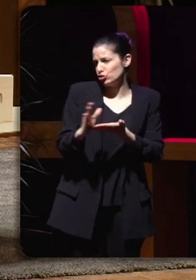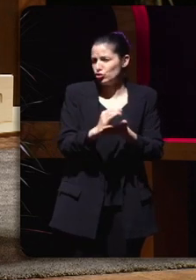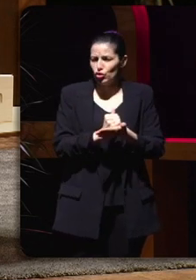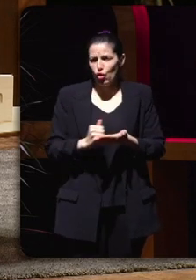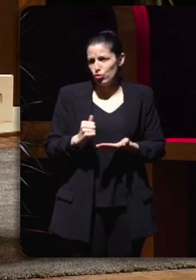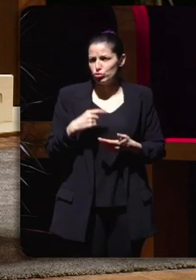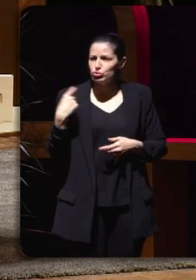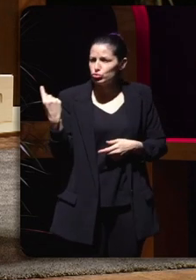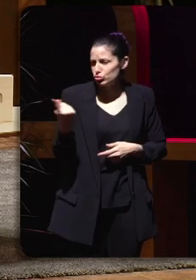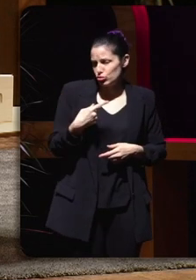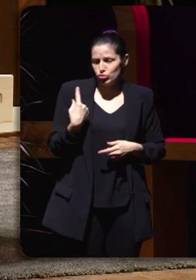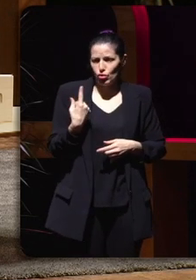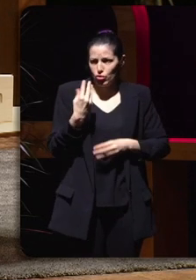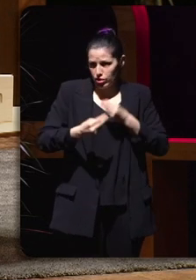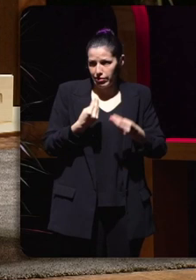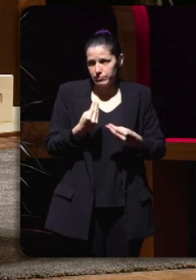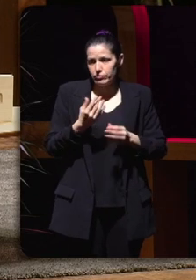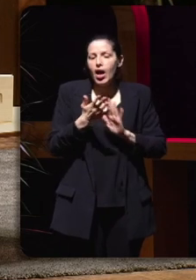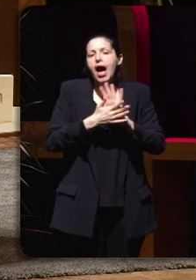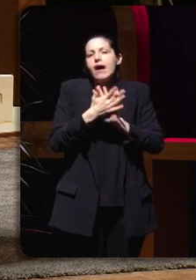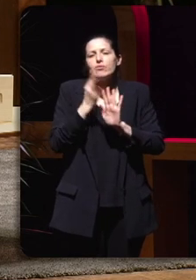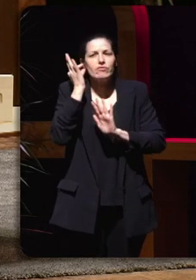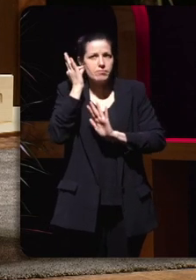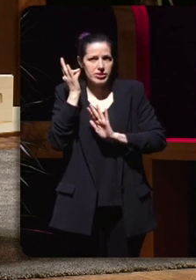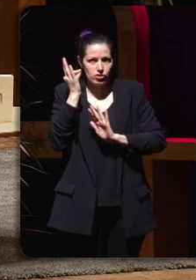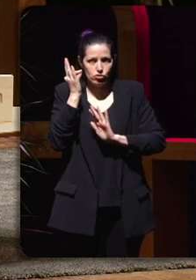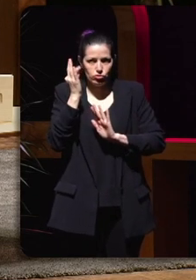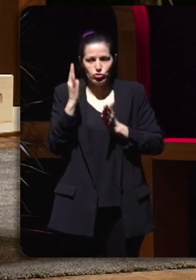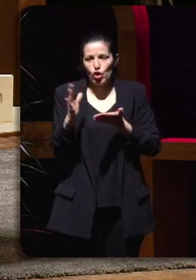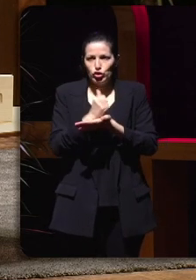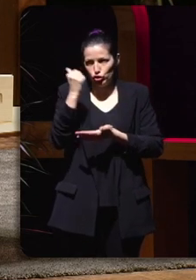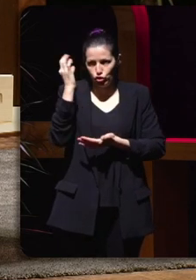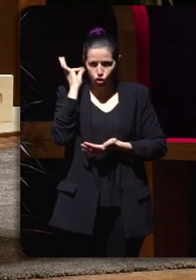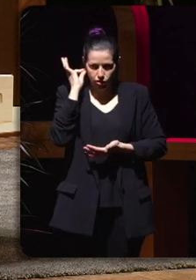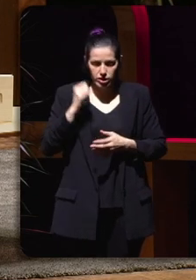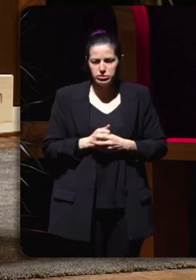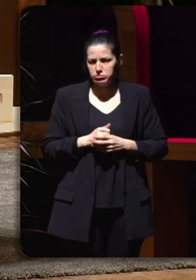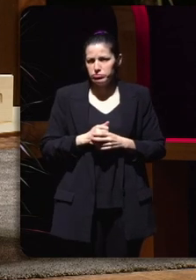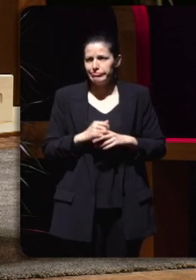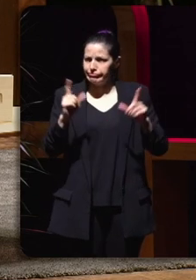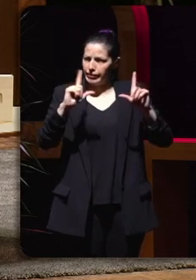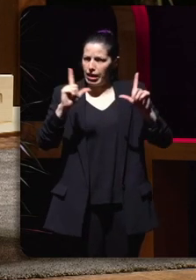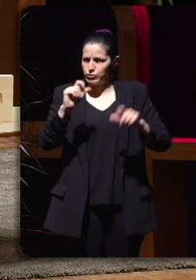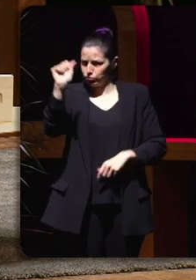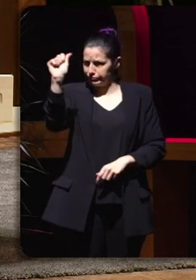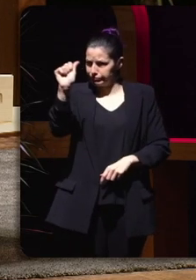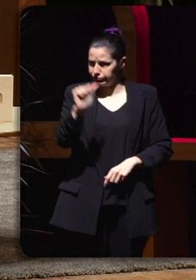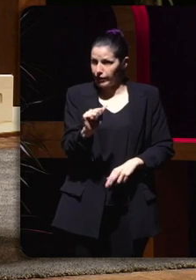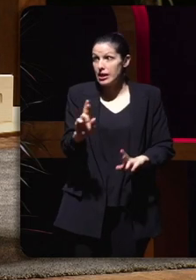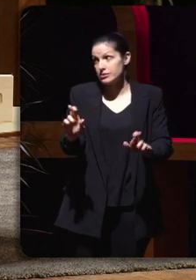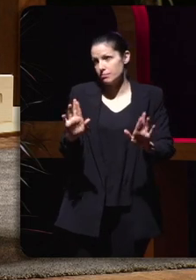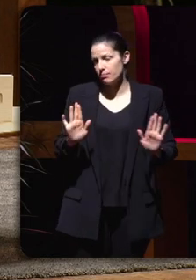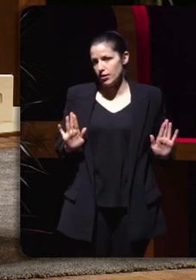las que estamos aquí permitidme que hablen femenino vemos la televisión No espero